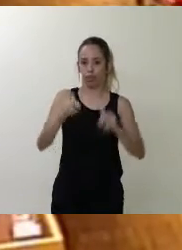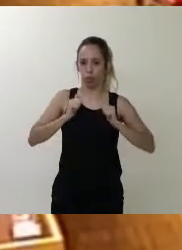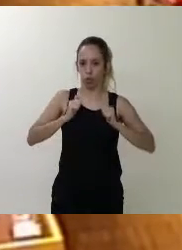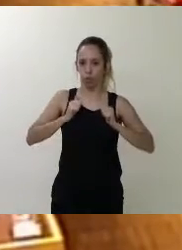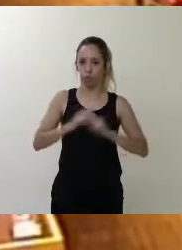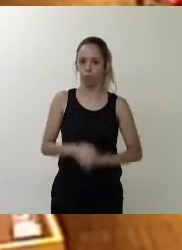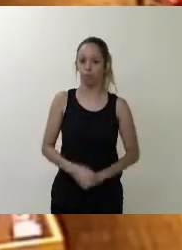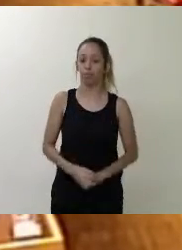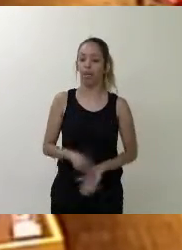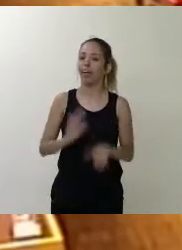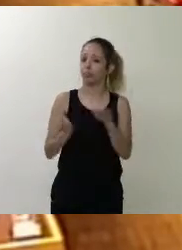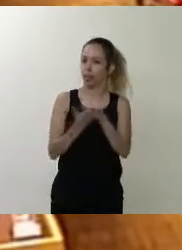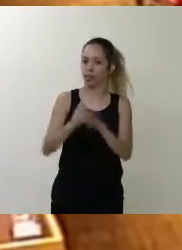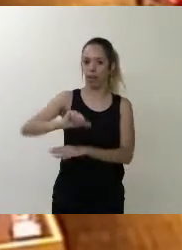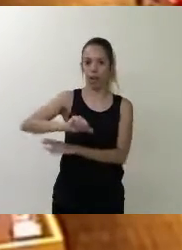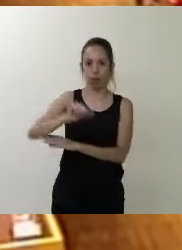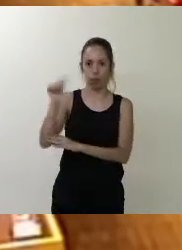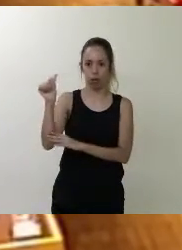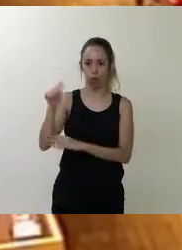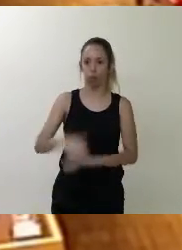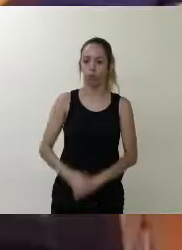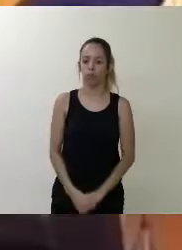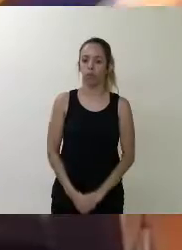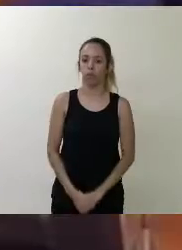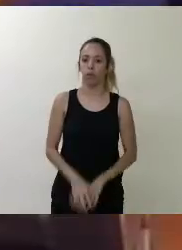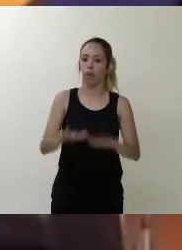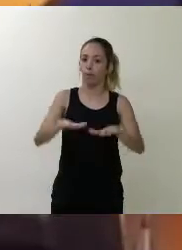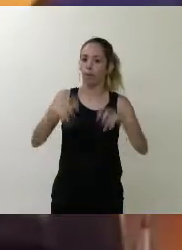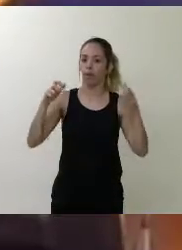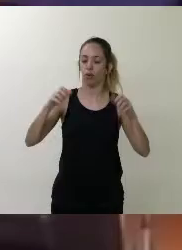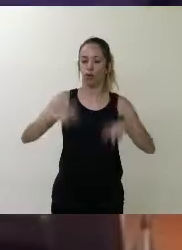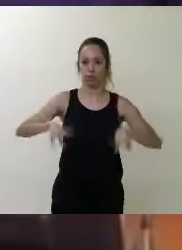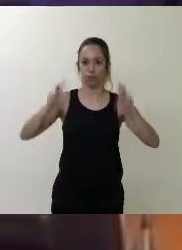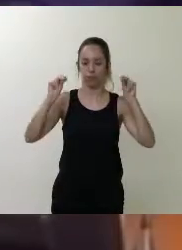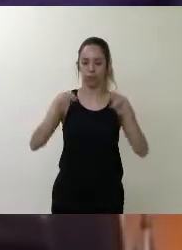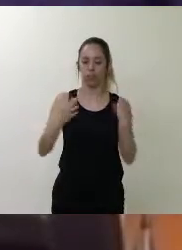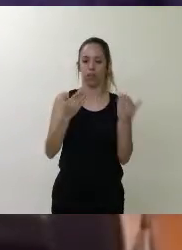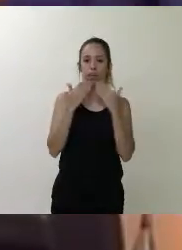Aprueba el expediente. Concluye el pleno. Muchas gracias a todos.